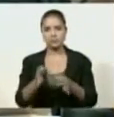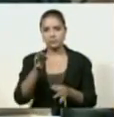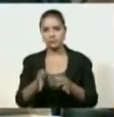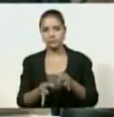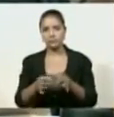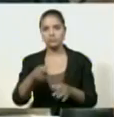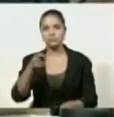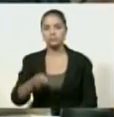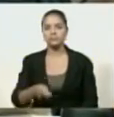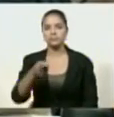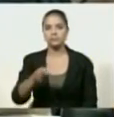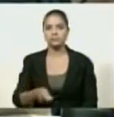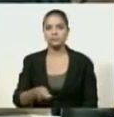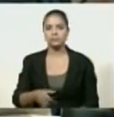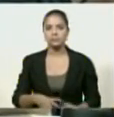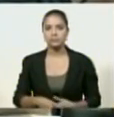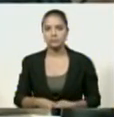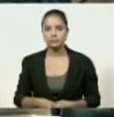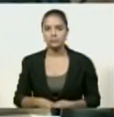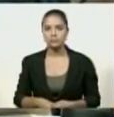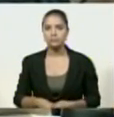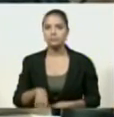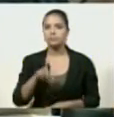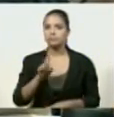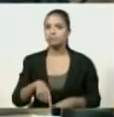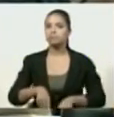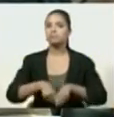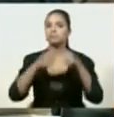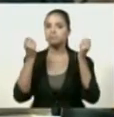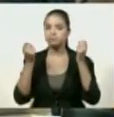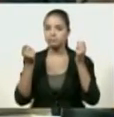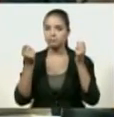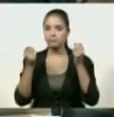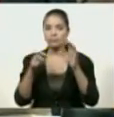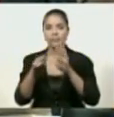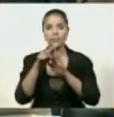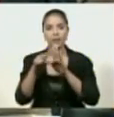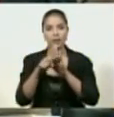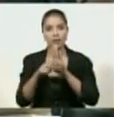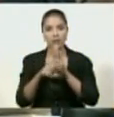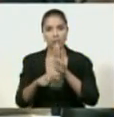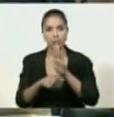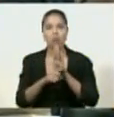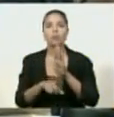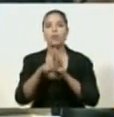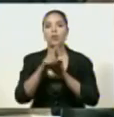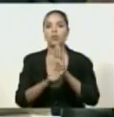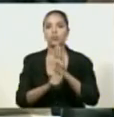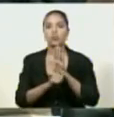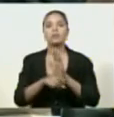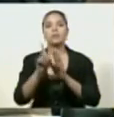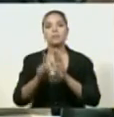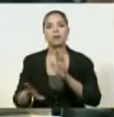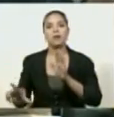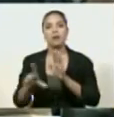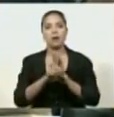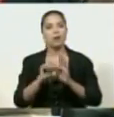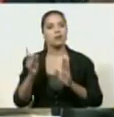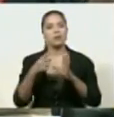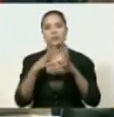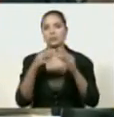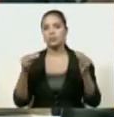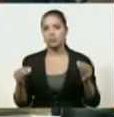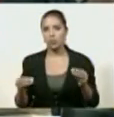del Tribunal Supremo de Justicia, en flagrante violación a las normas constitucionales y legales, y que tal